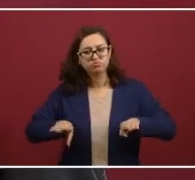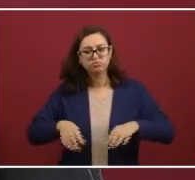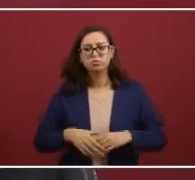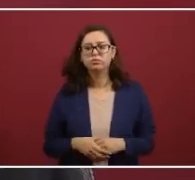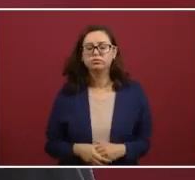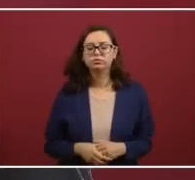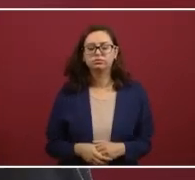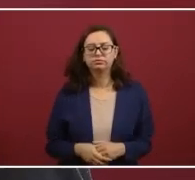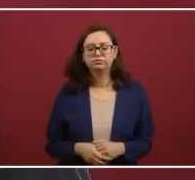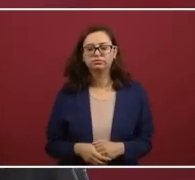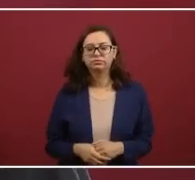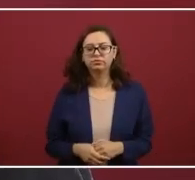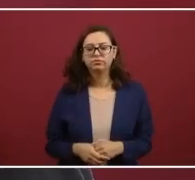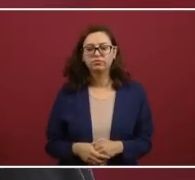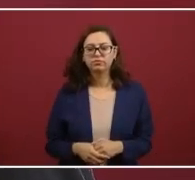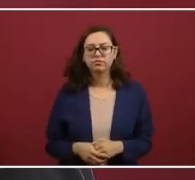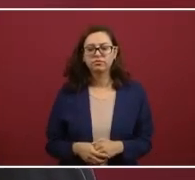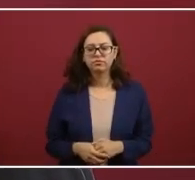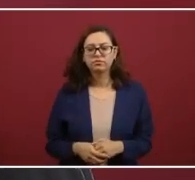No podemos